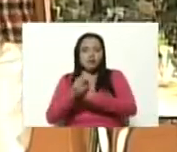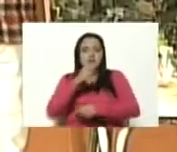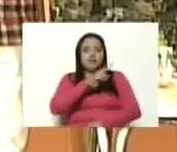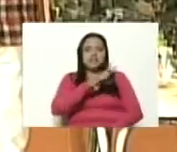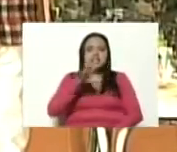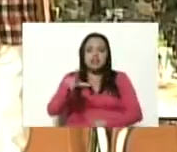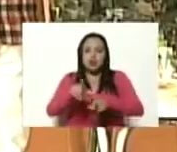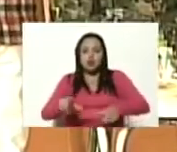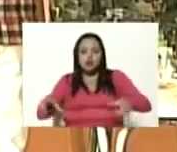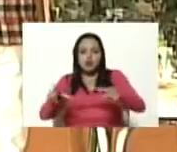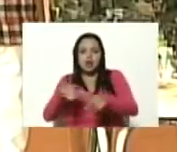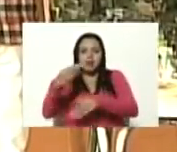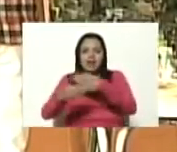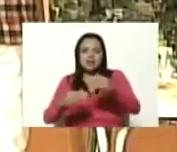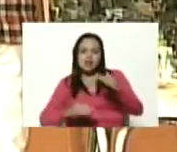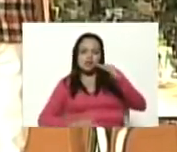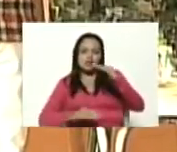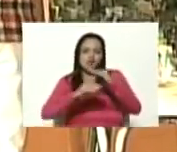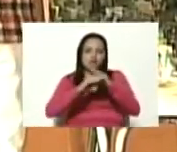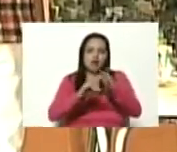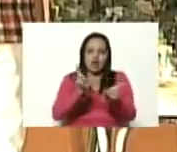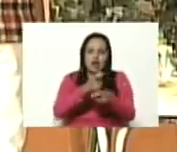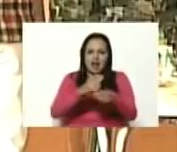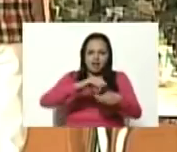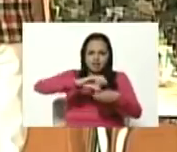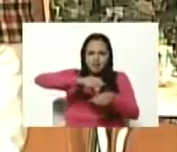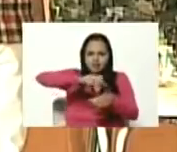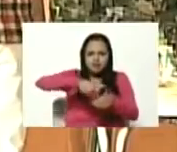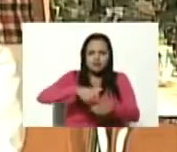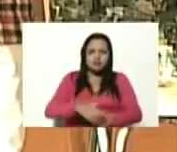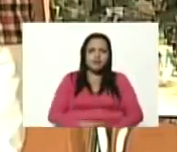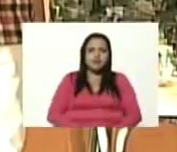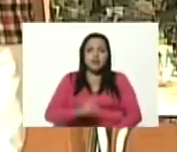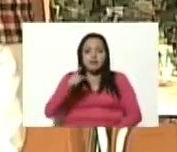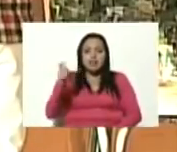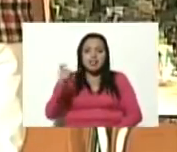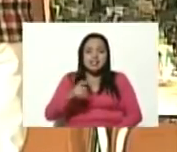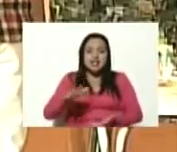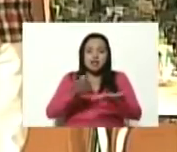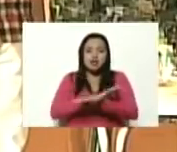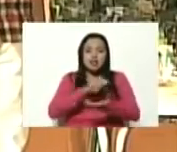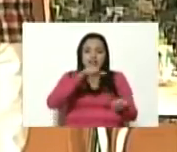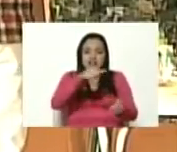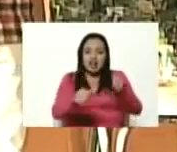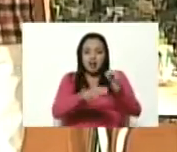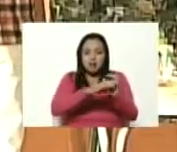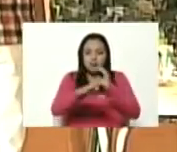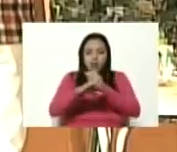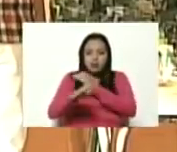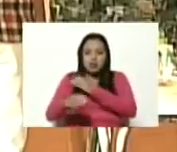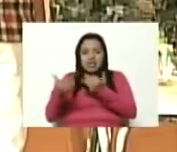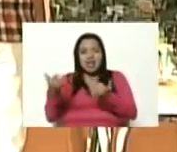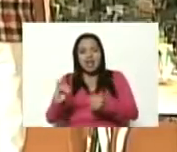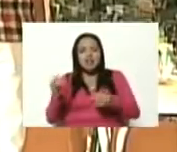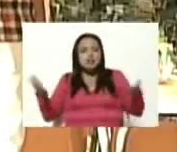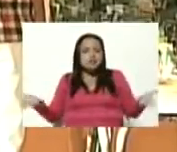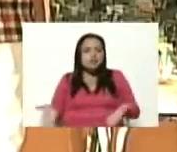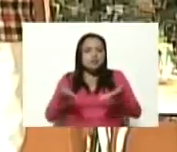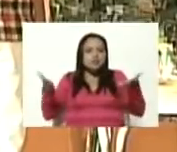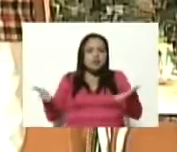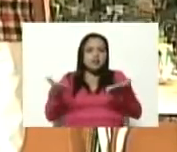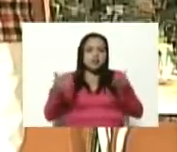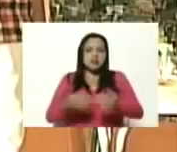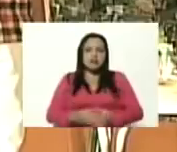agregaciones para hacerle frente a la problemática. También tenemos necesidad con el transporte, presidente. Ya vamos a impulsar también la